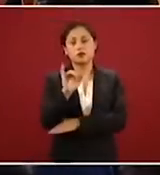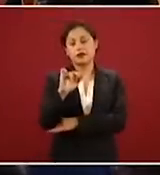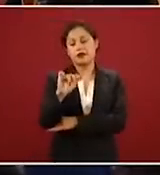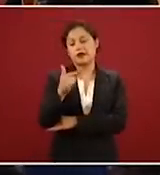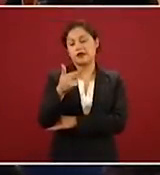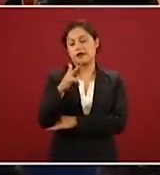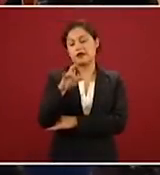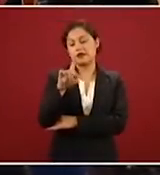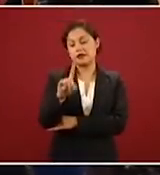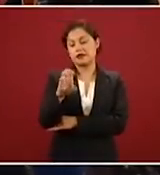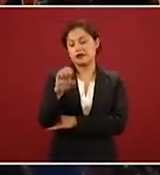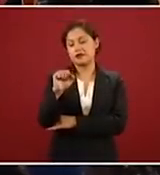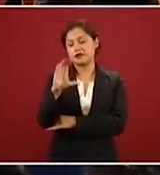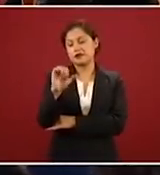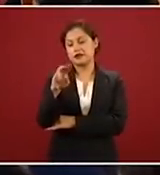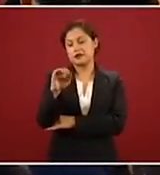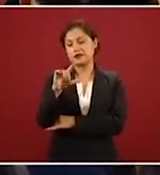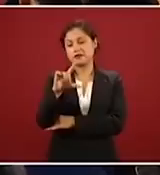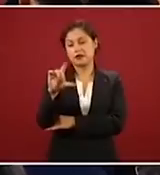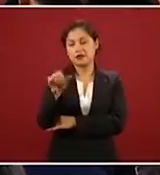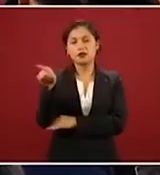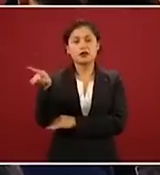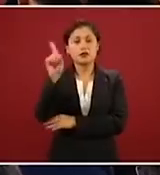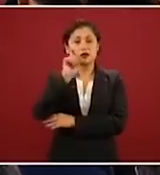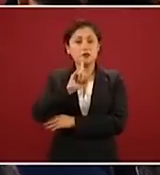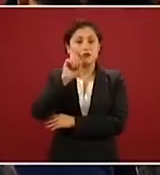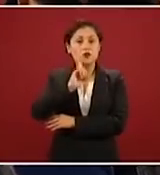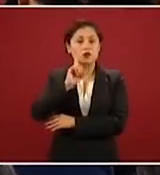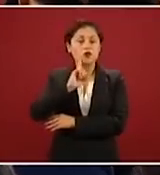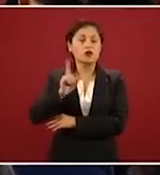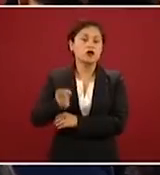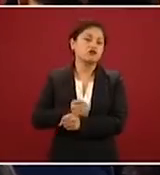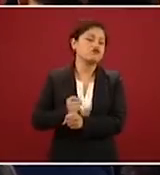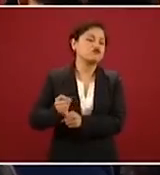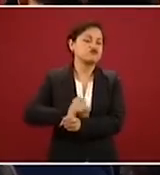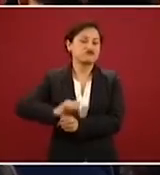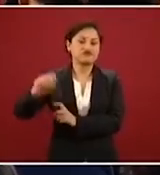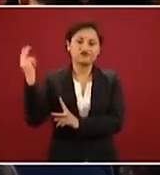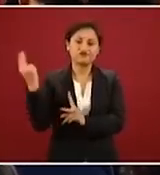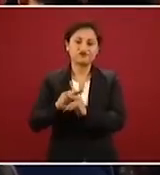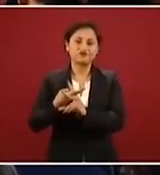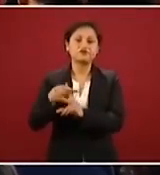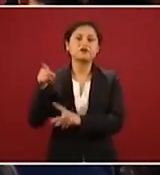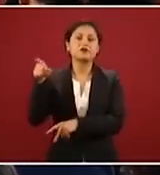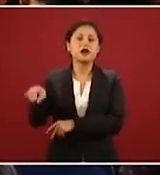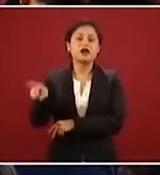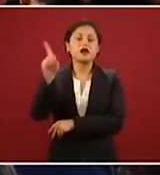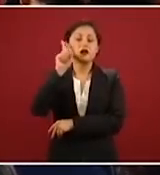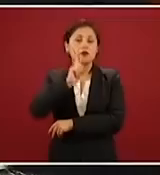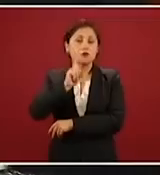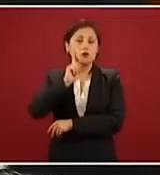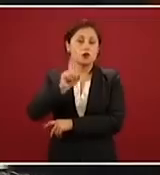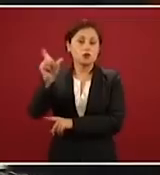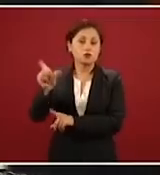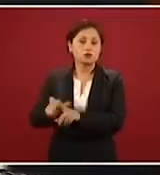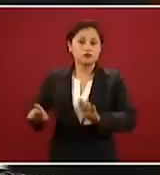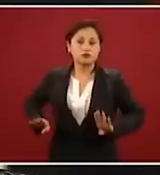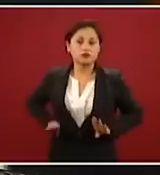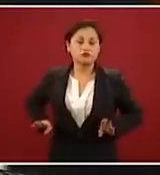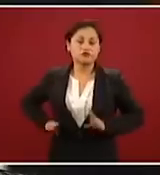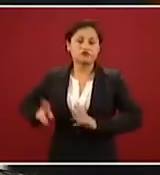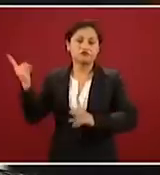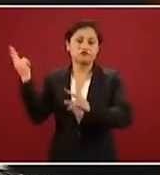sé si sabe sobre la mujer que fue brutalmente asesinada, víctima de feminicidio aquí en la Ciudad de México, y